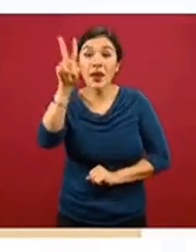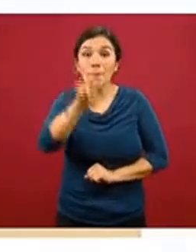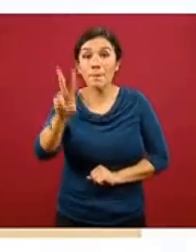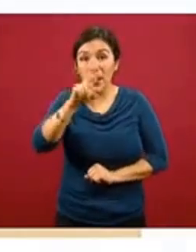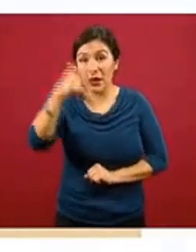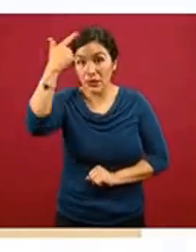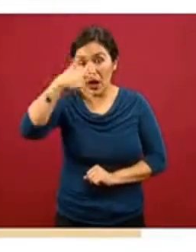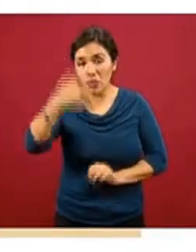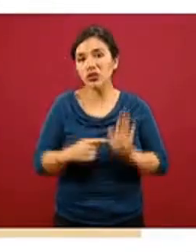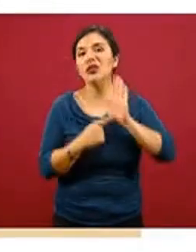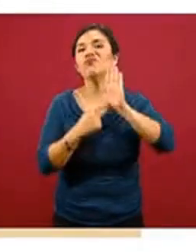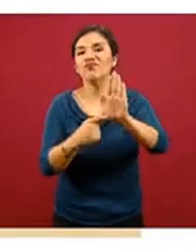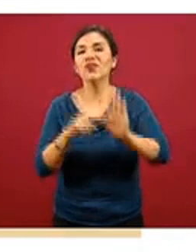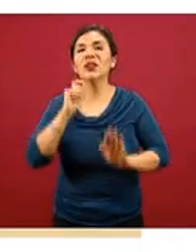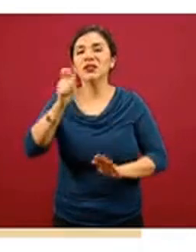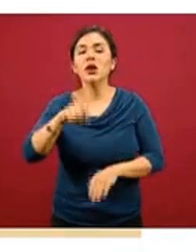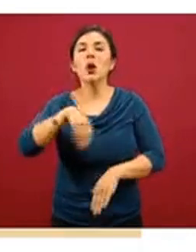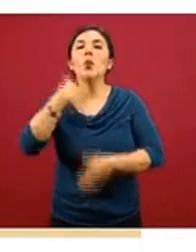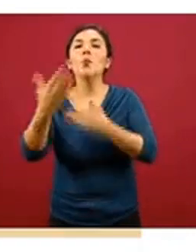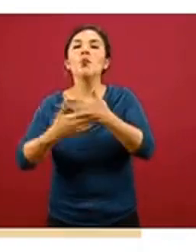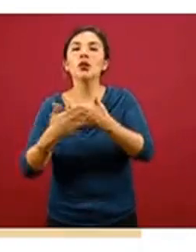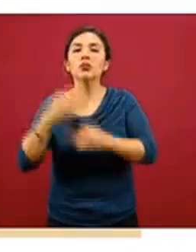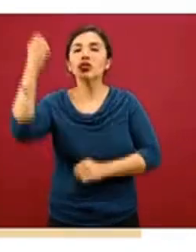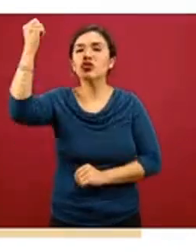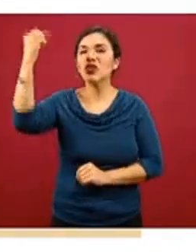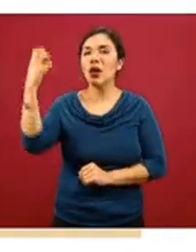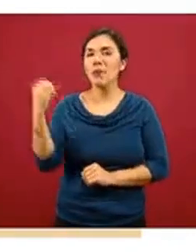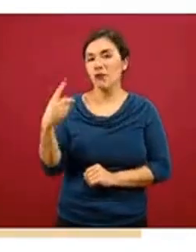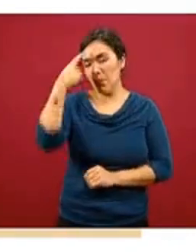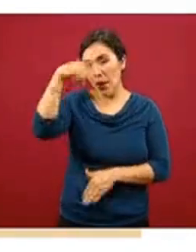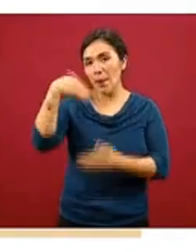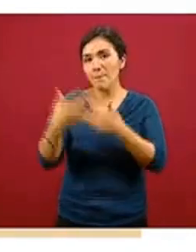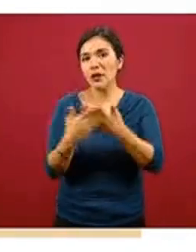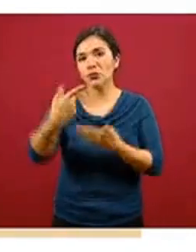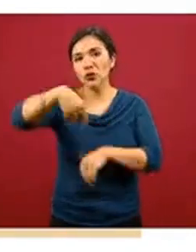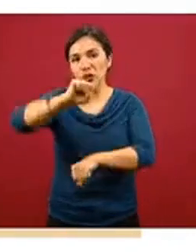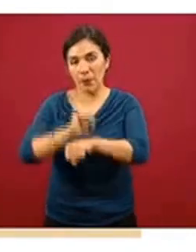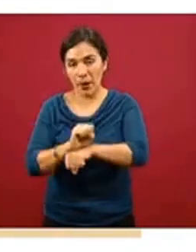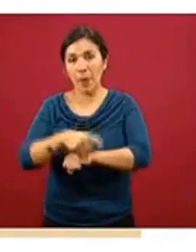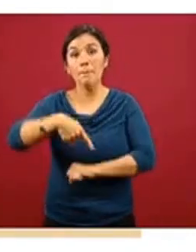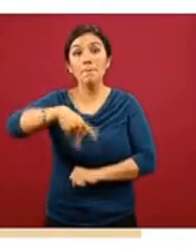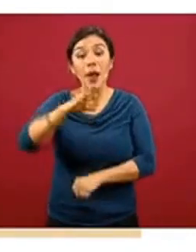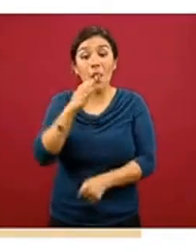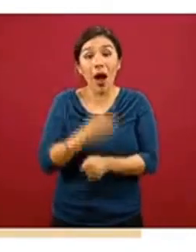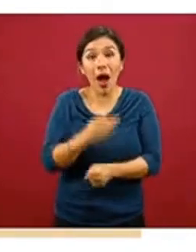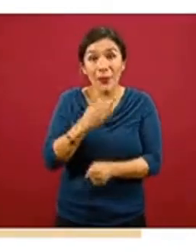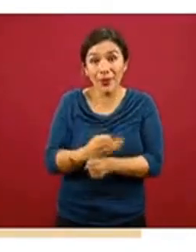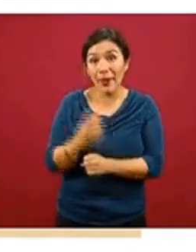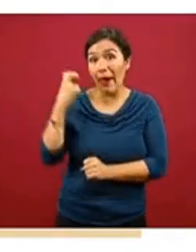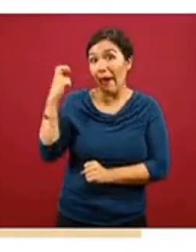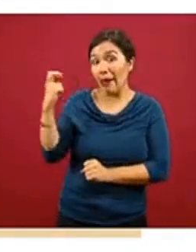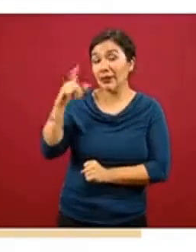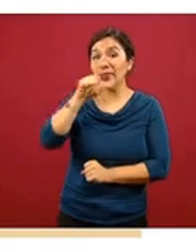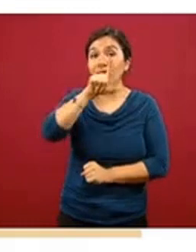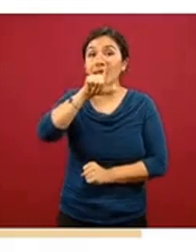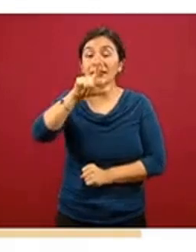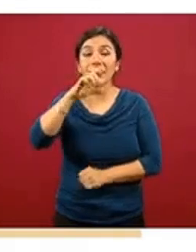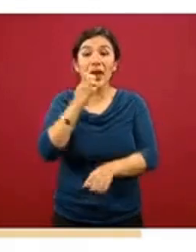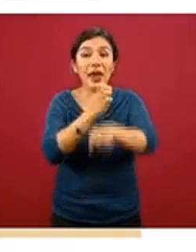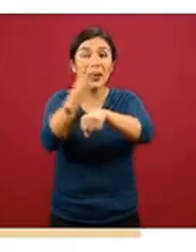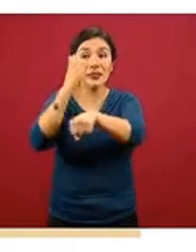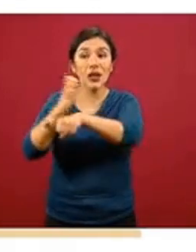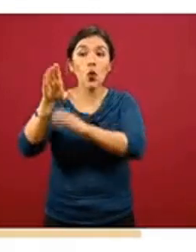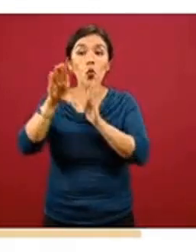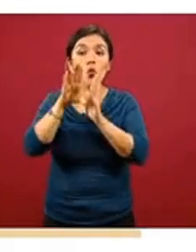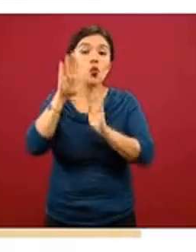por la noche, estaremos presentando el semáforo que tendrá vigencia durante la próxima semana, pero por lo pronto estas 17 entidades